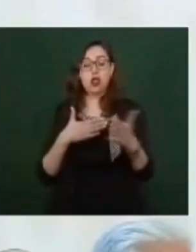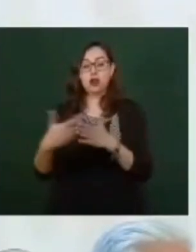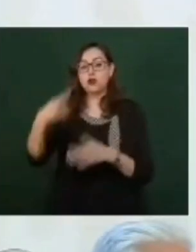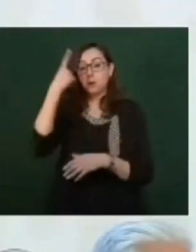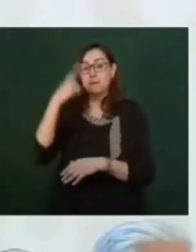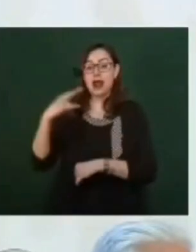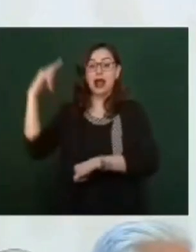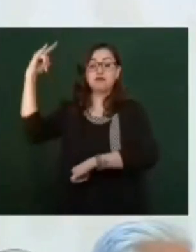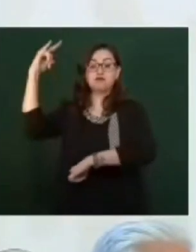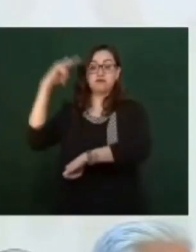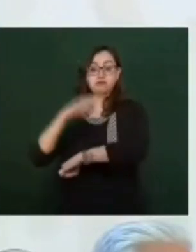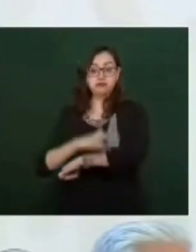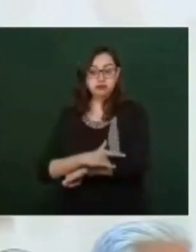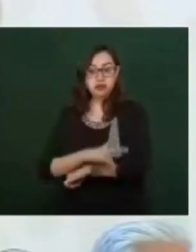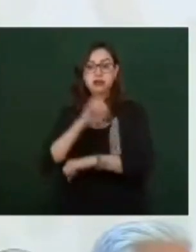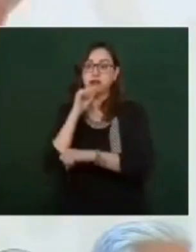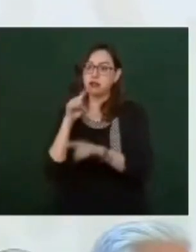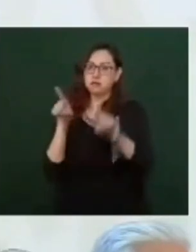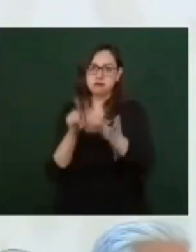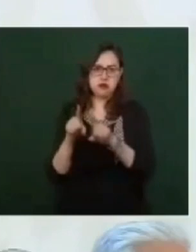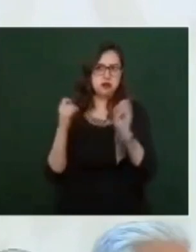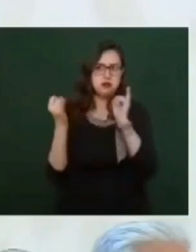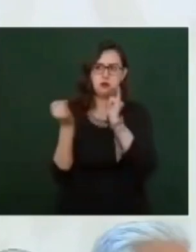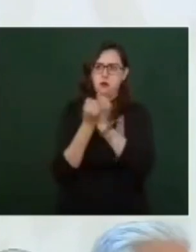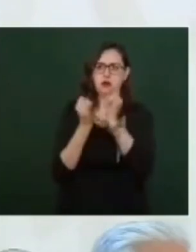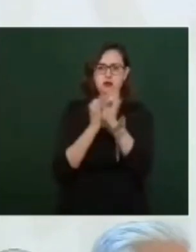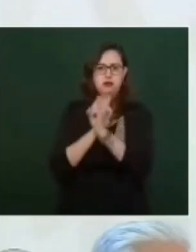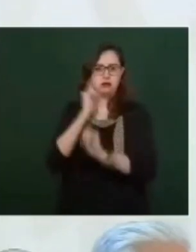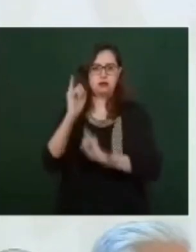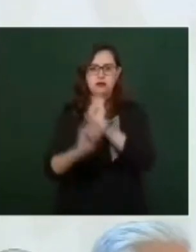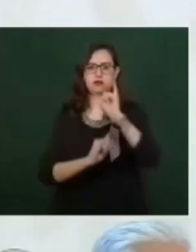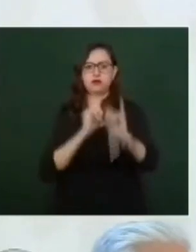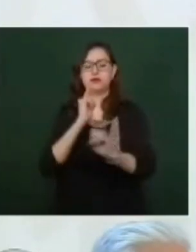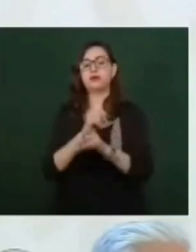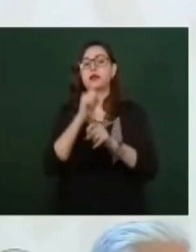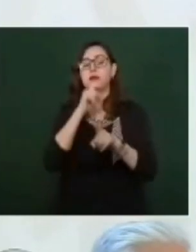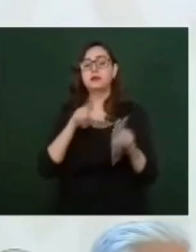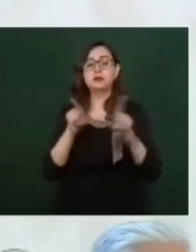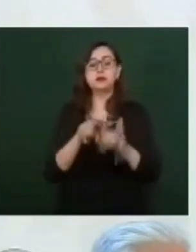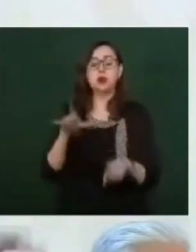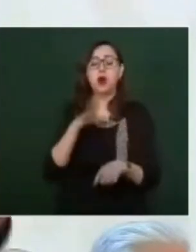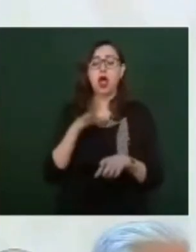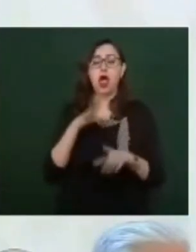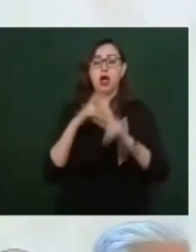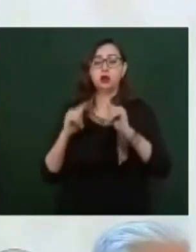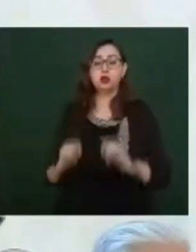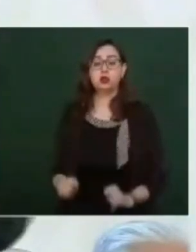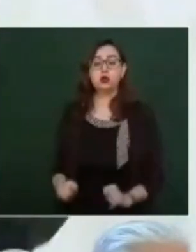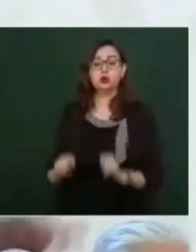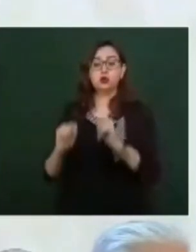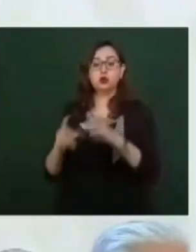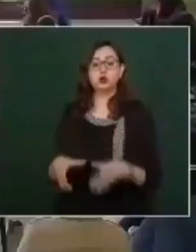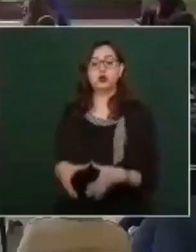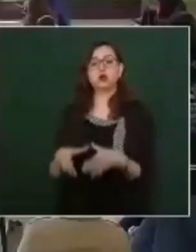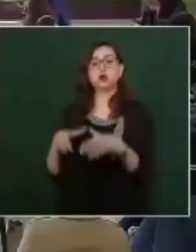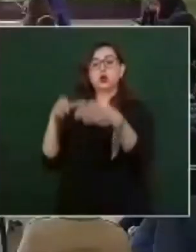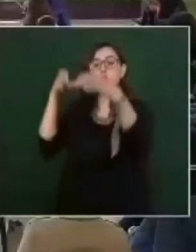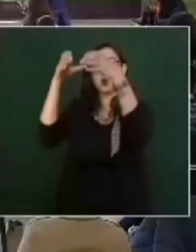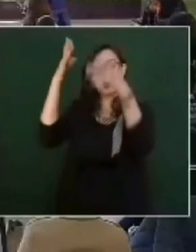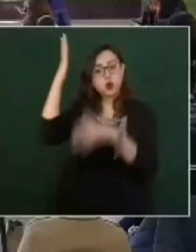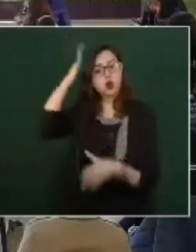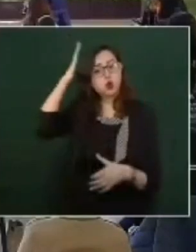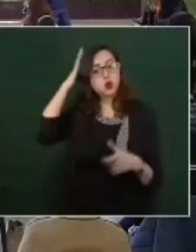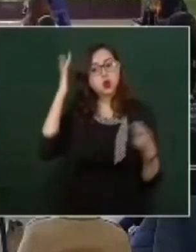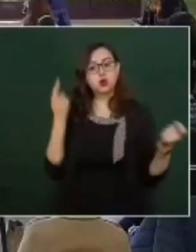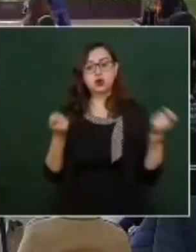con los mejores del mundo. Tenemos también una torre de control de tráfico aéreo con lo más avanzado en la tecnología que puede